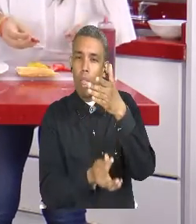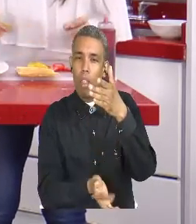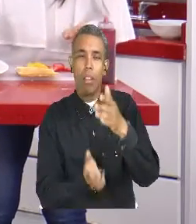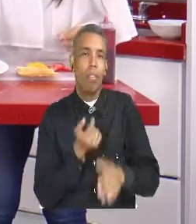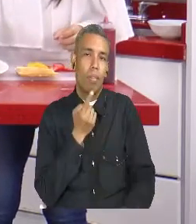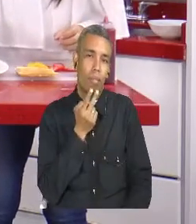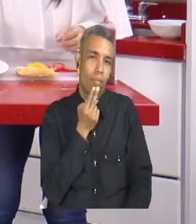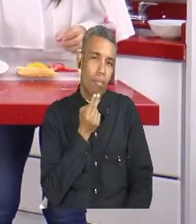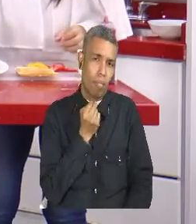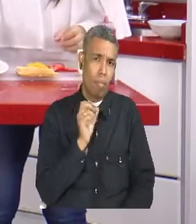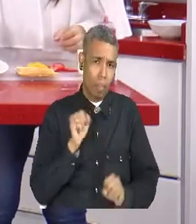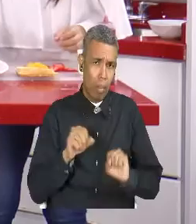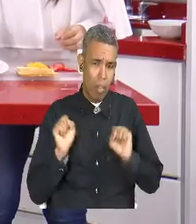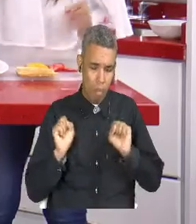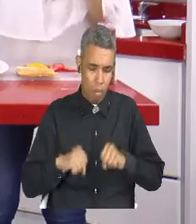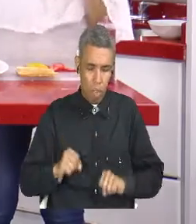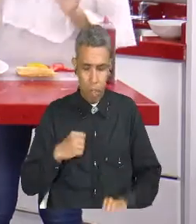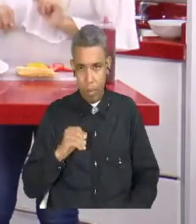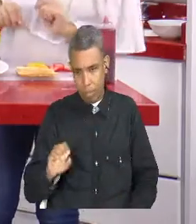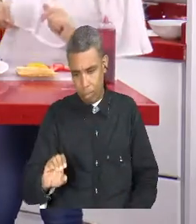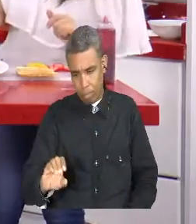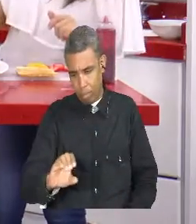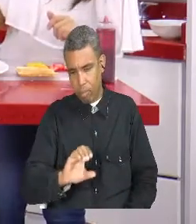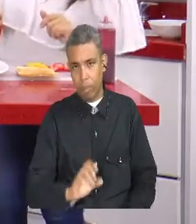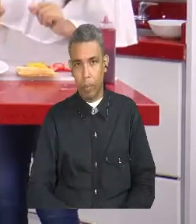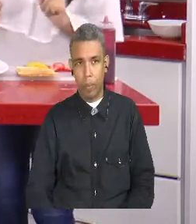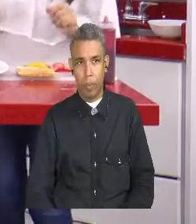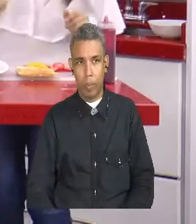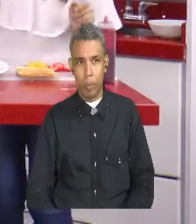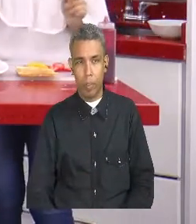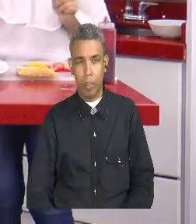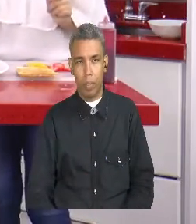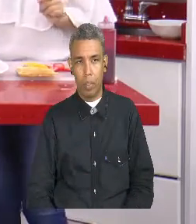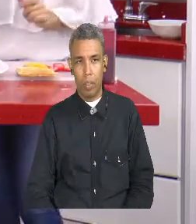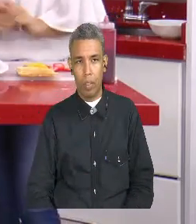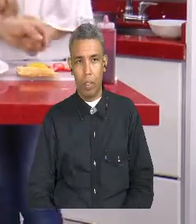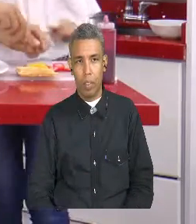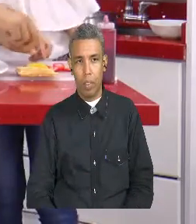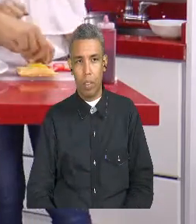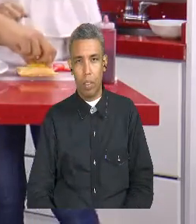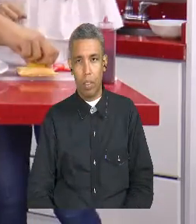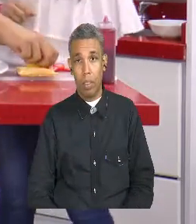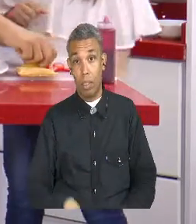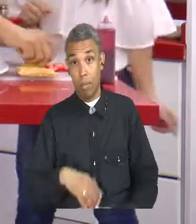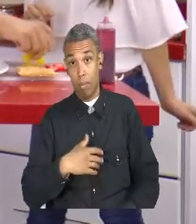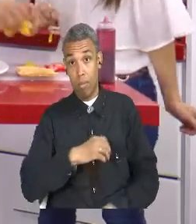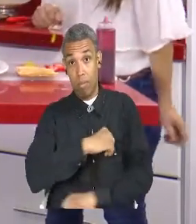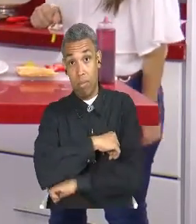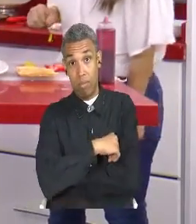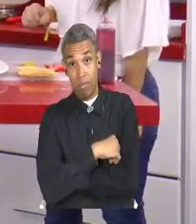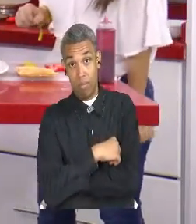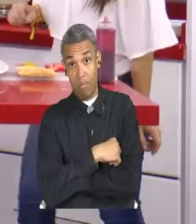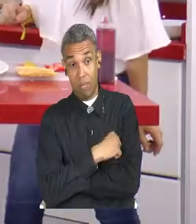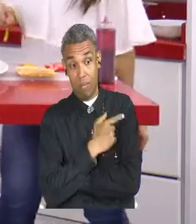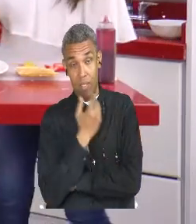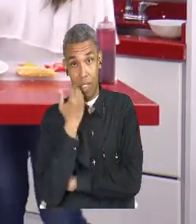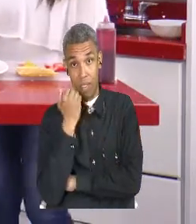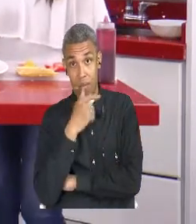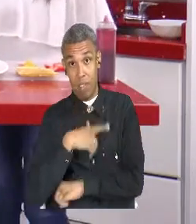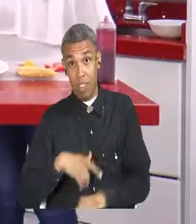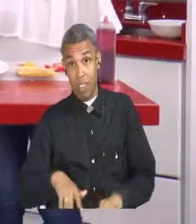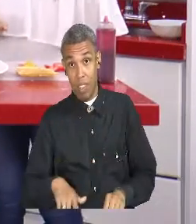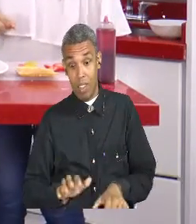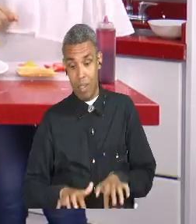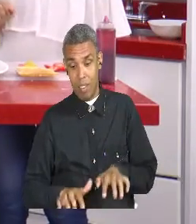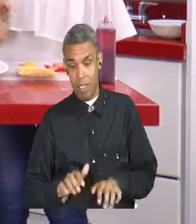leche condensada. Wilson, pero yo te cuento que te quitaron el puesto, caramba, porque mírenme en ese emplatado.